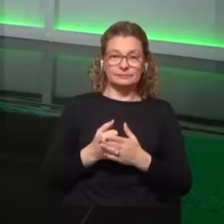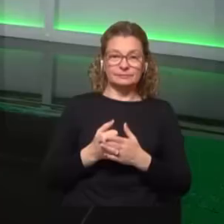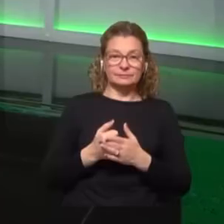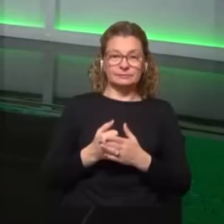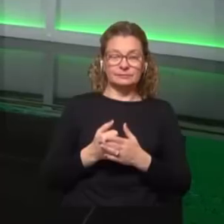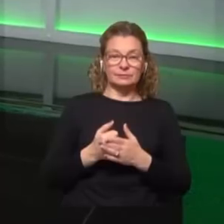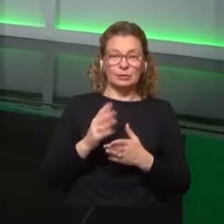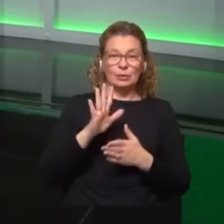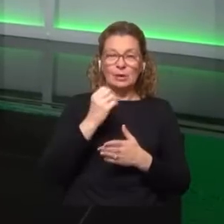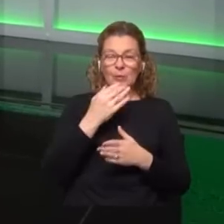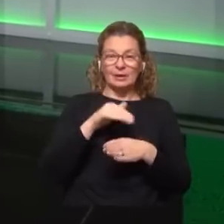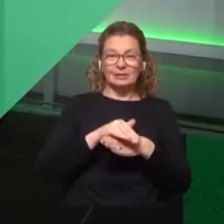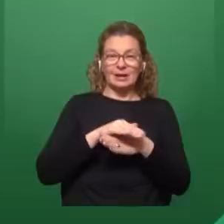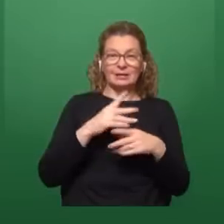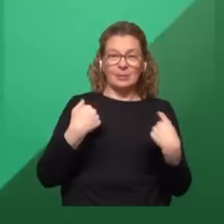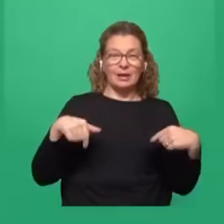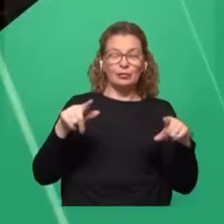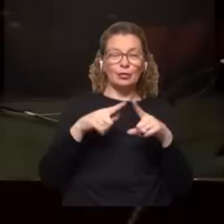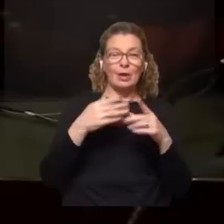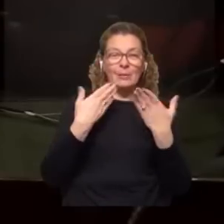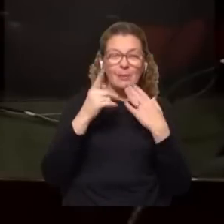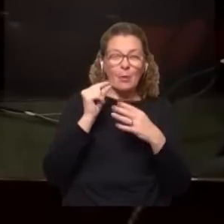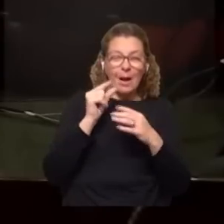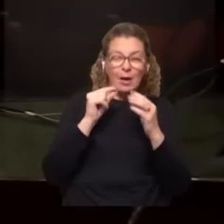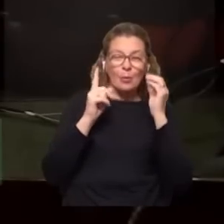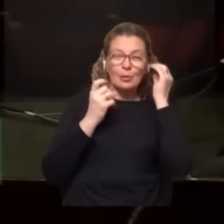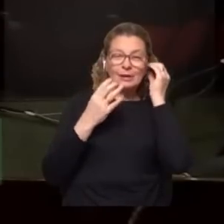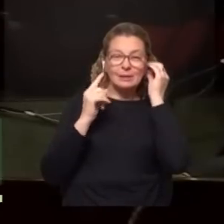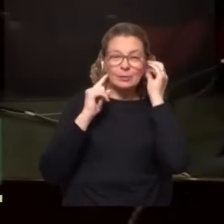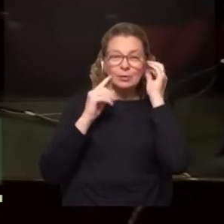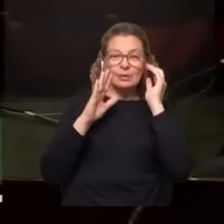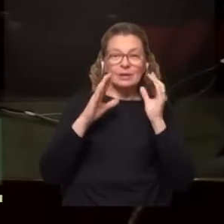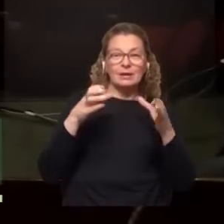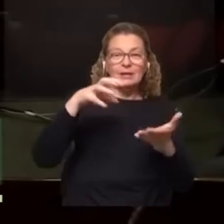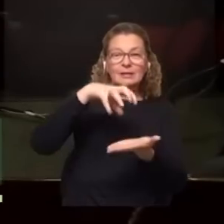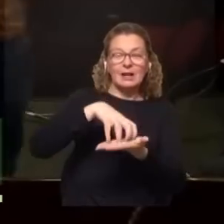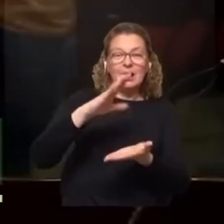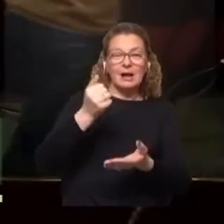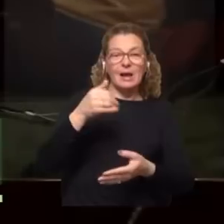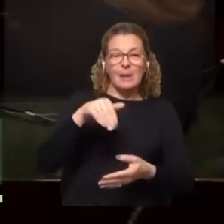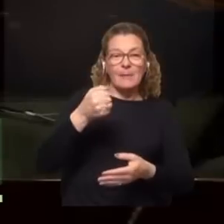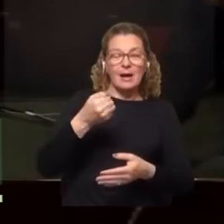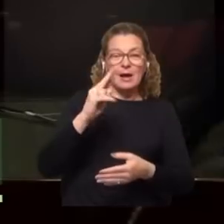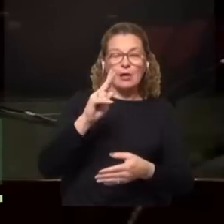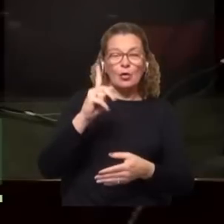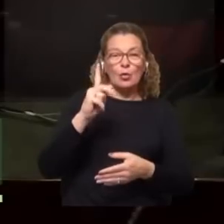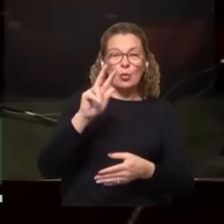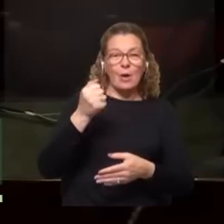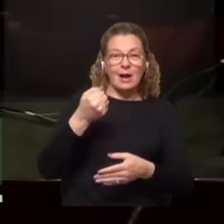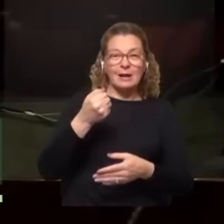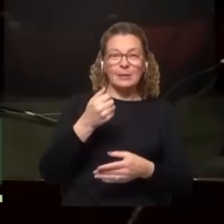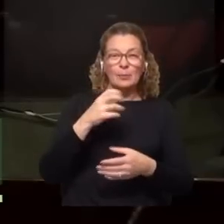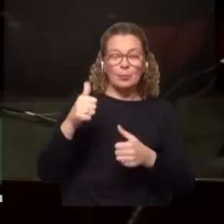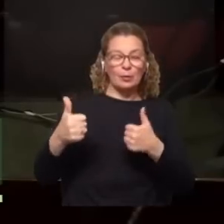Martina Natalia Qué tal Buenas tardes para todas y todas hablamos bajo porque estamos en la sala camacuá y ya comenzó esta actividad la polarización